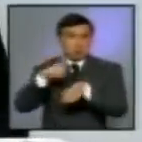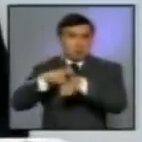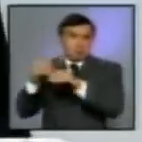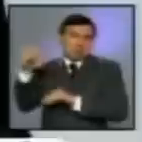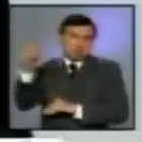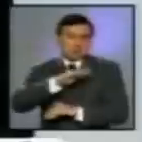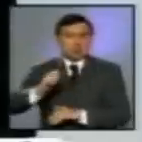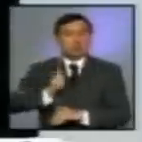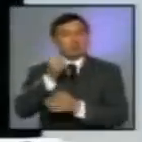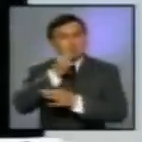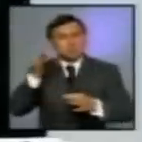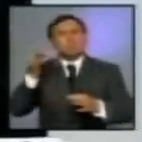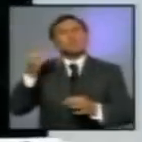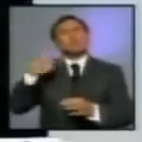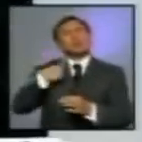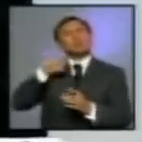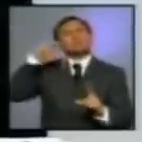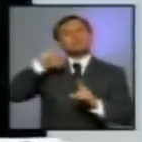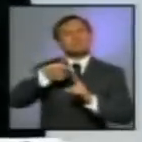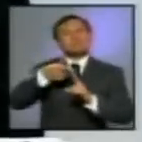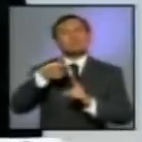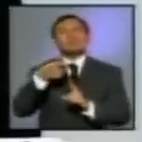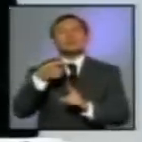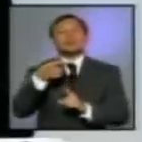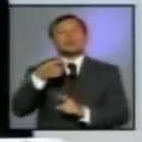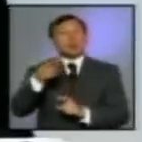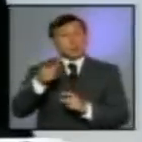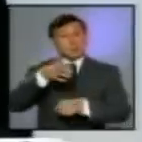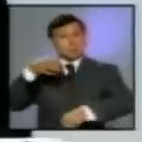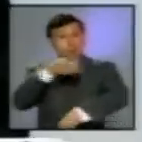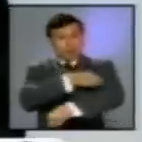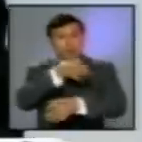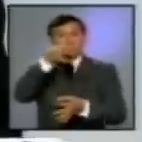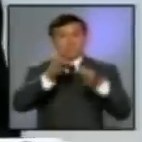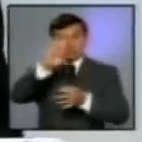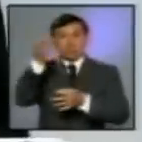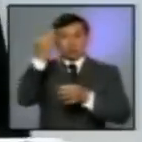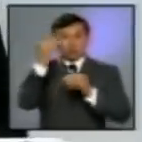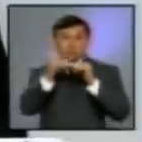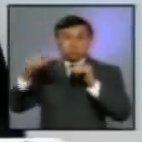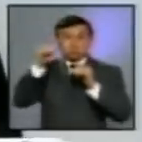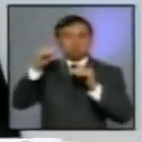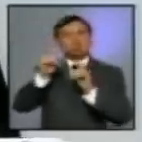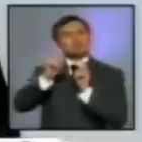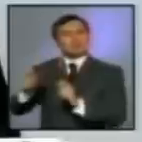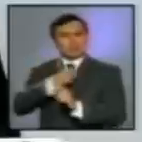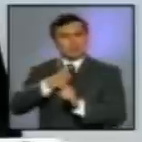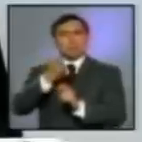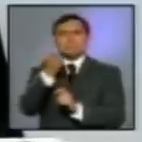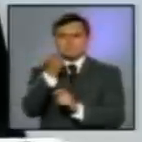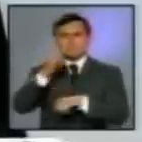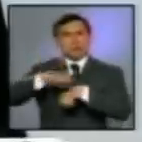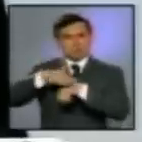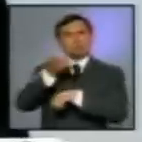realmente impulsar la modernización dentro del Poder Judicial de la Federación con mayores recursos y lograr realmente